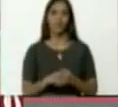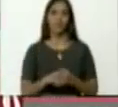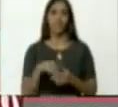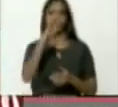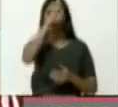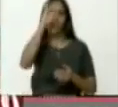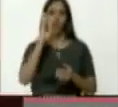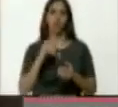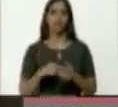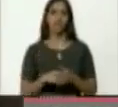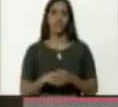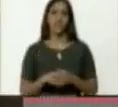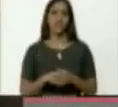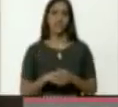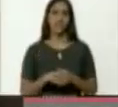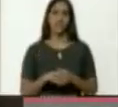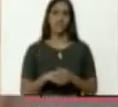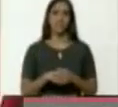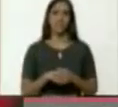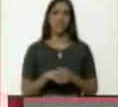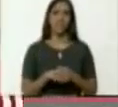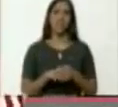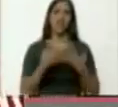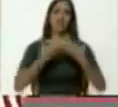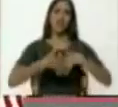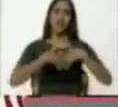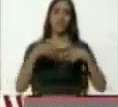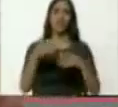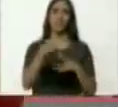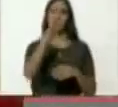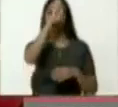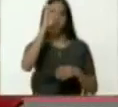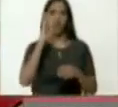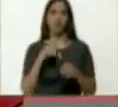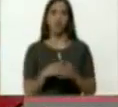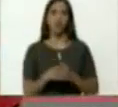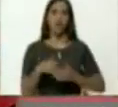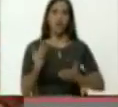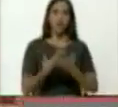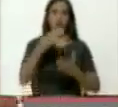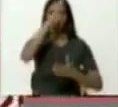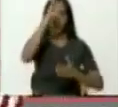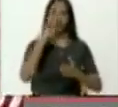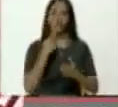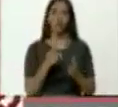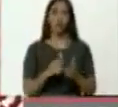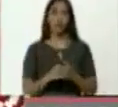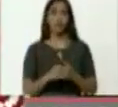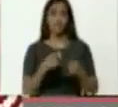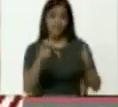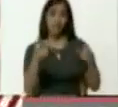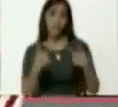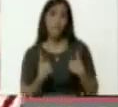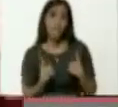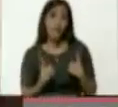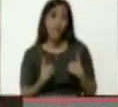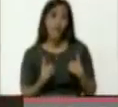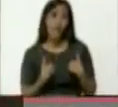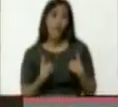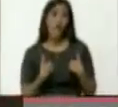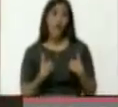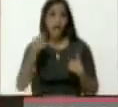Diosdado. La fábrica de sardinas allá en Cumaná, eso es de Diosdado. Hasta que Diosdado llegó y dijo, bueno, si eso es mío,